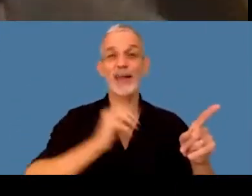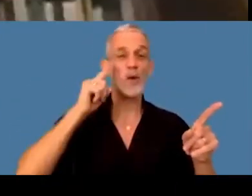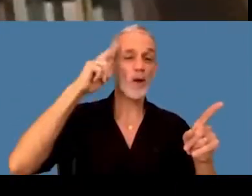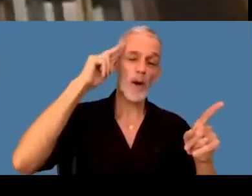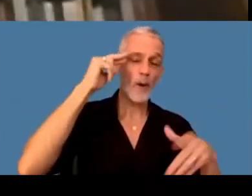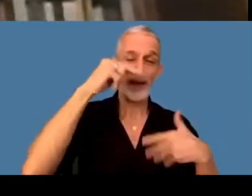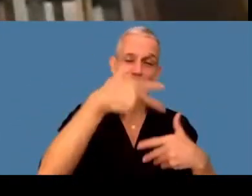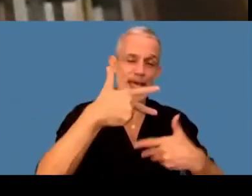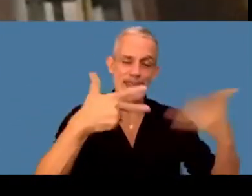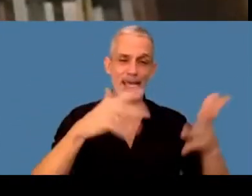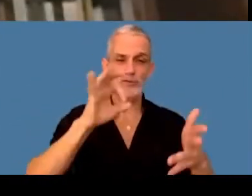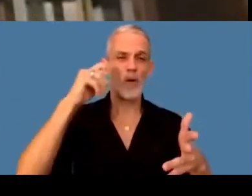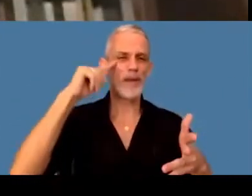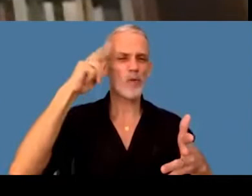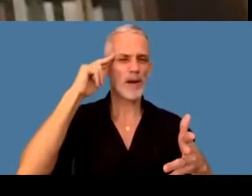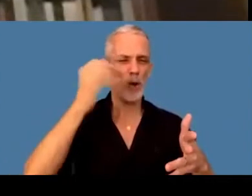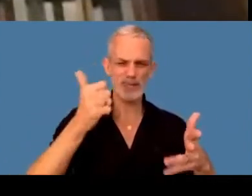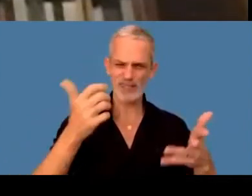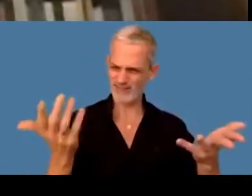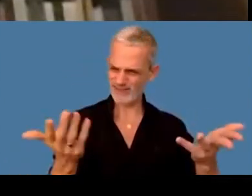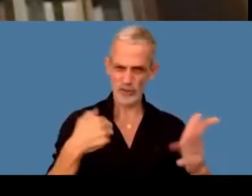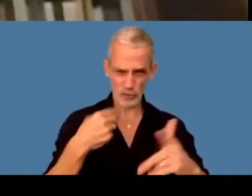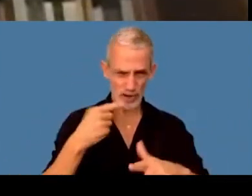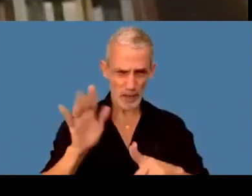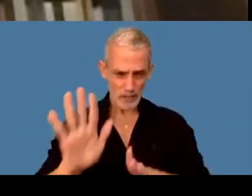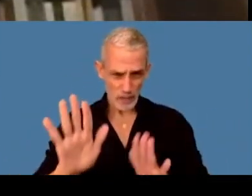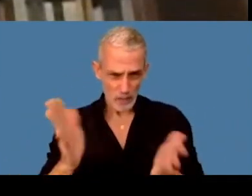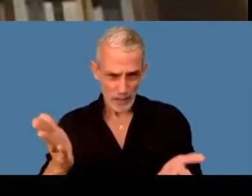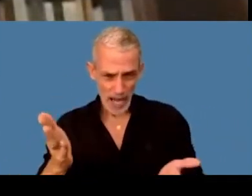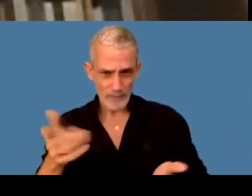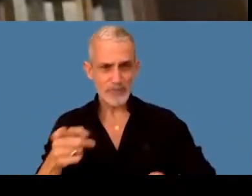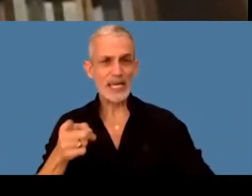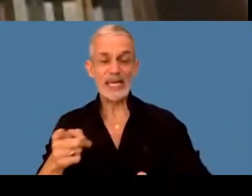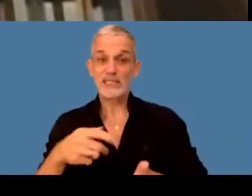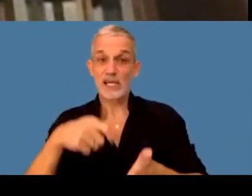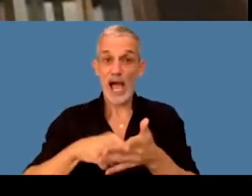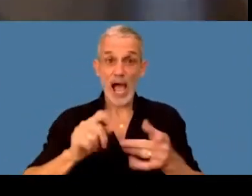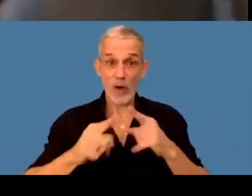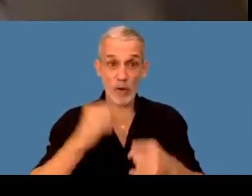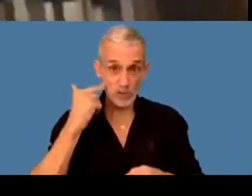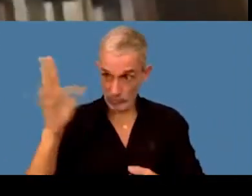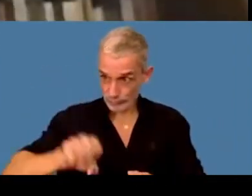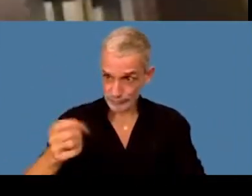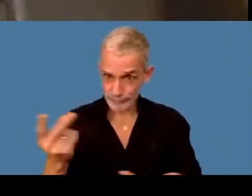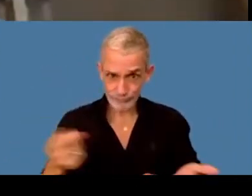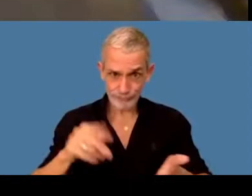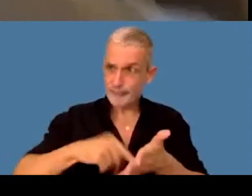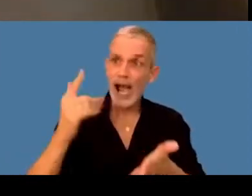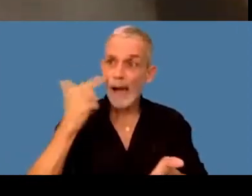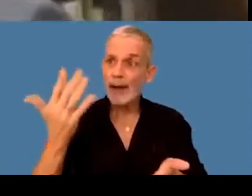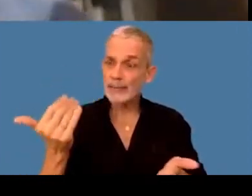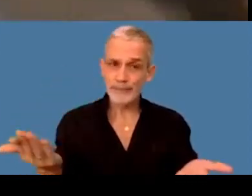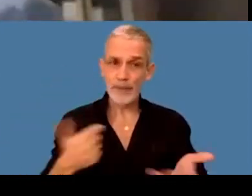93, 96. Y yo siempre decía lo mismo. Bueno, si hay un acuerdo, tráiganlo. Si hay un convenio, tráiganlo. Primero decían